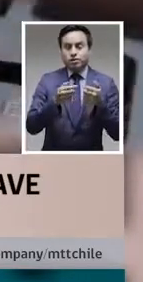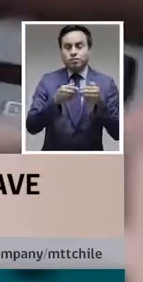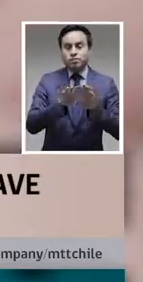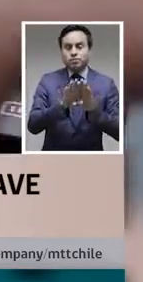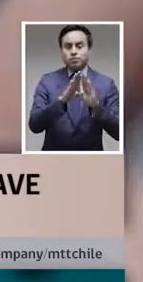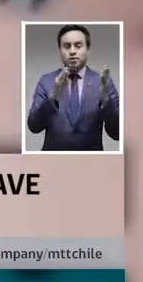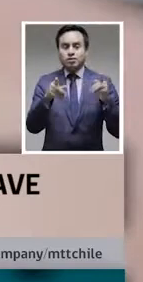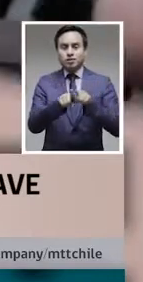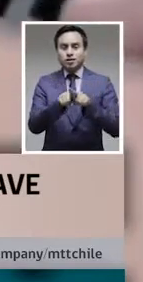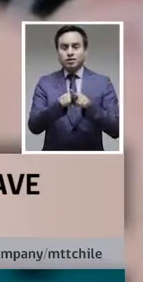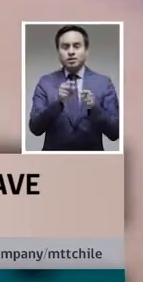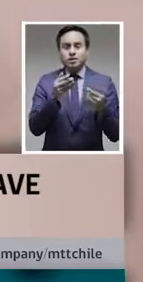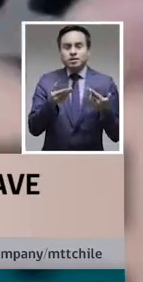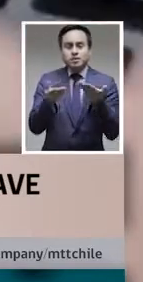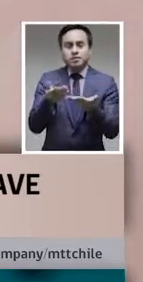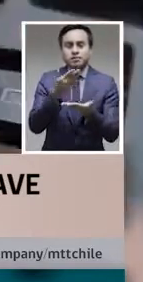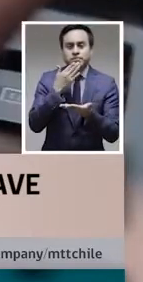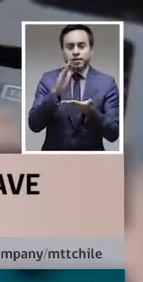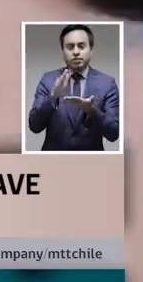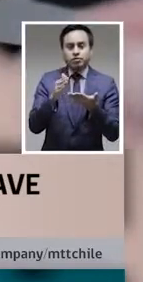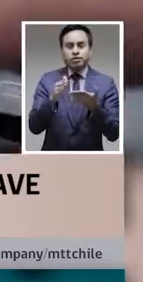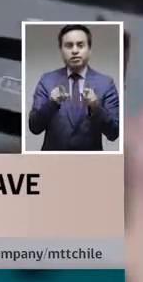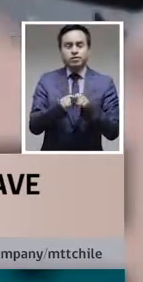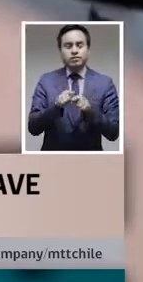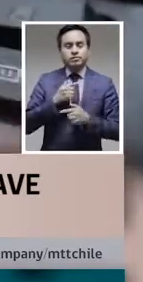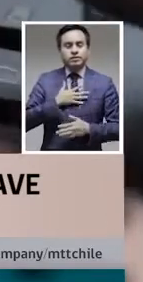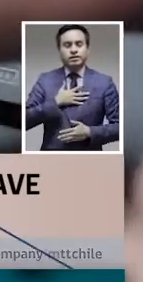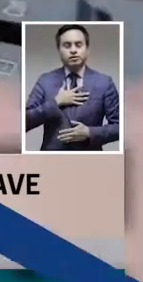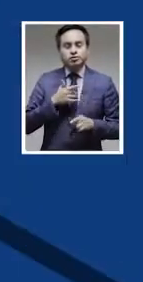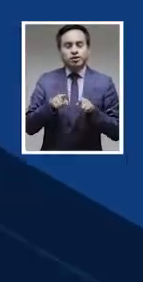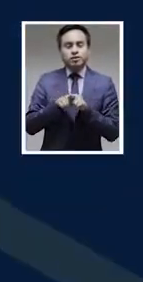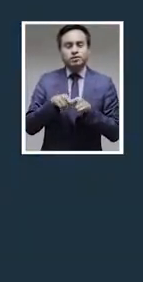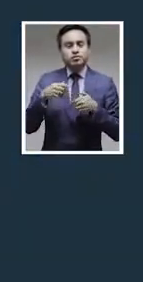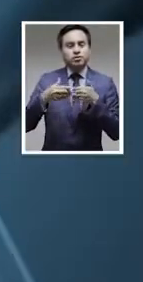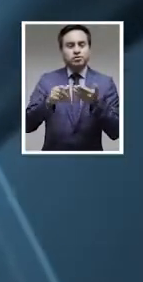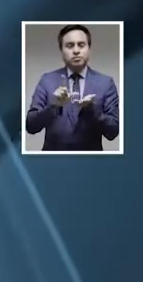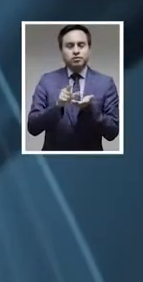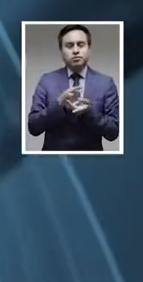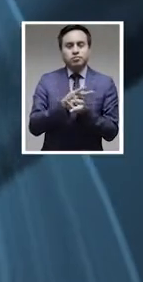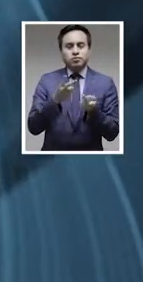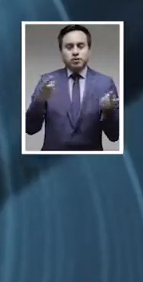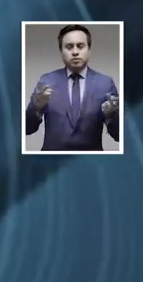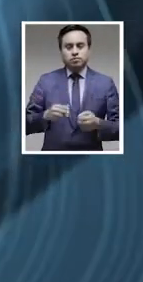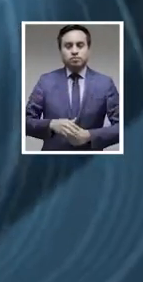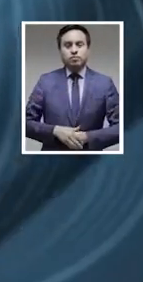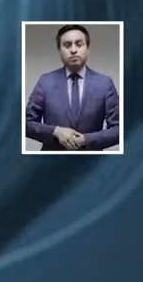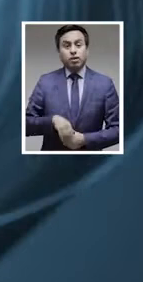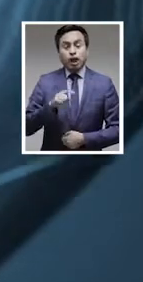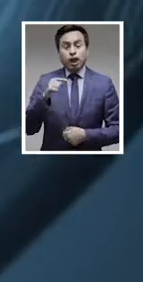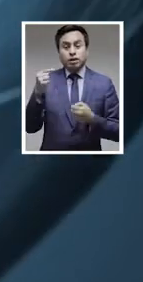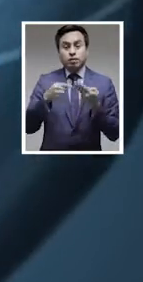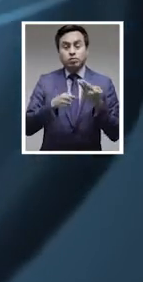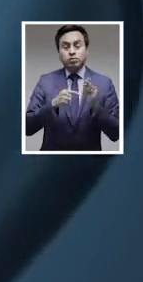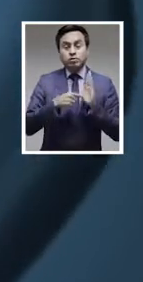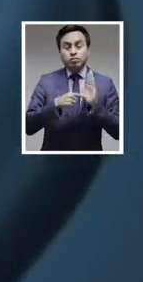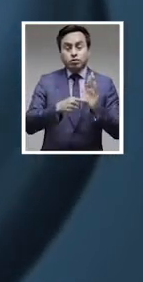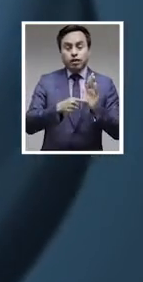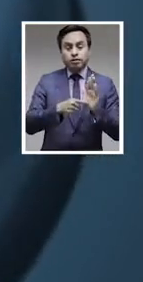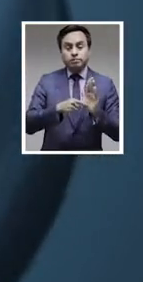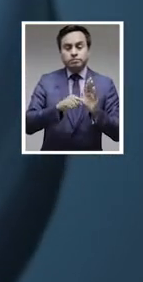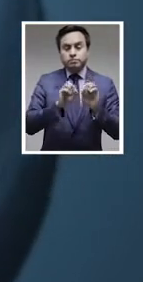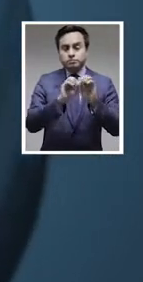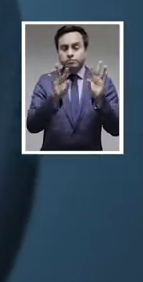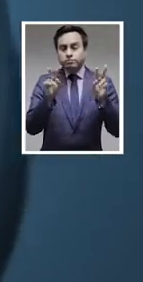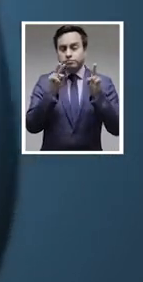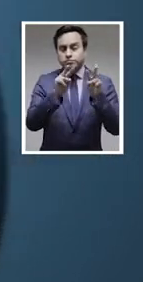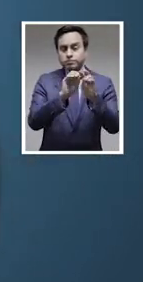que también mejore esta sensación de circulación en el espacio público. Hay elementos visuales que son claves